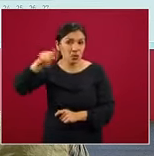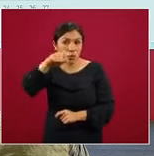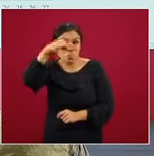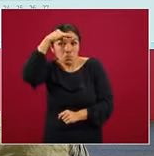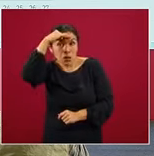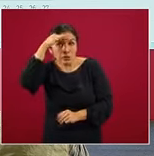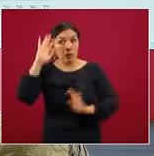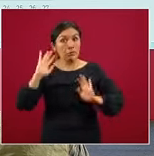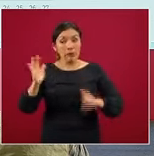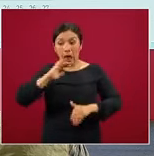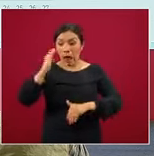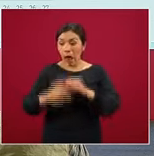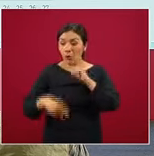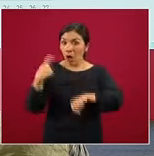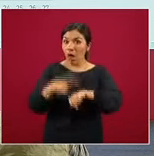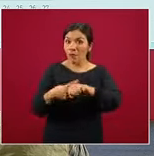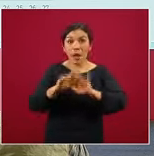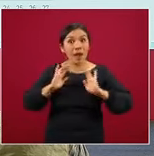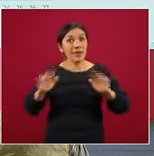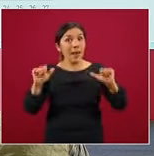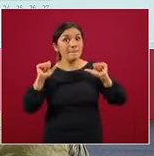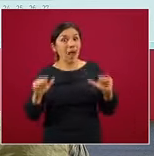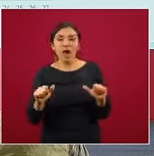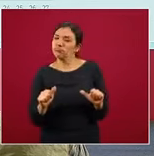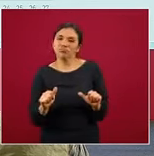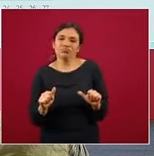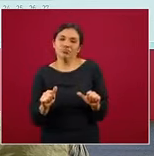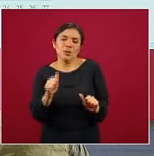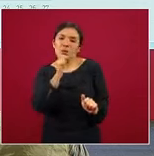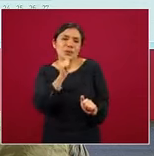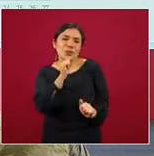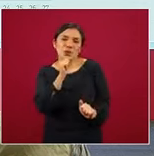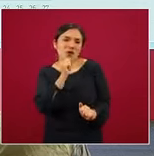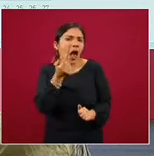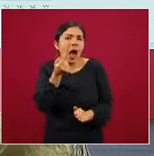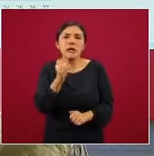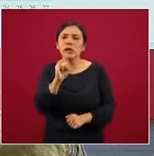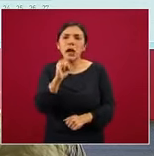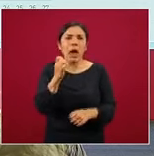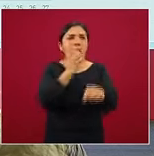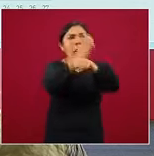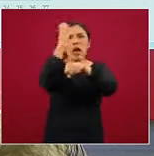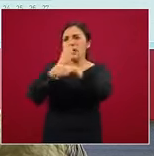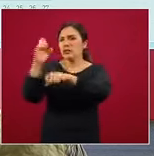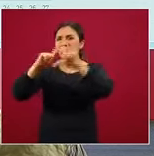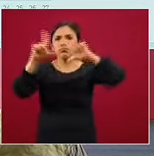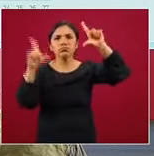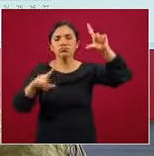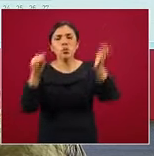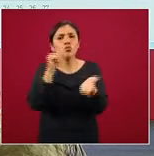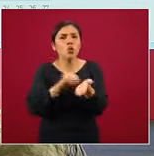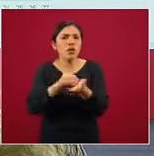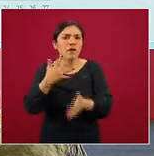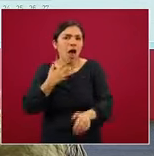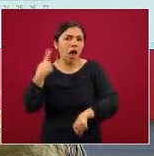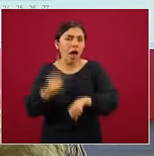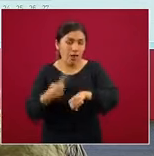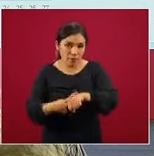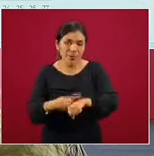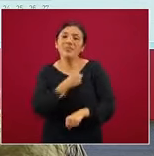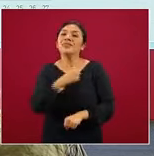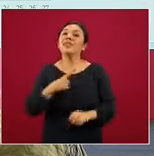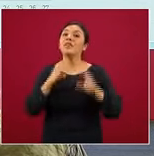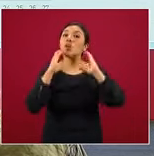considere que ya se acabó la epidemia en Jalisco, como no se ha acabado en ningún estado de la República. De modo que las medidas